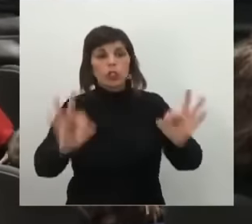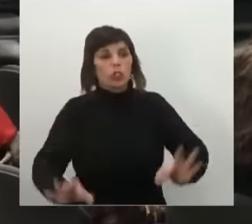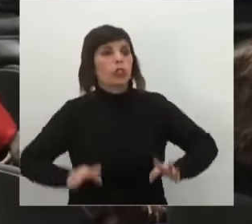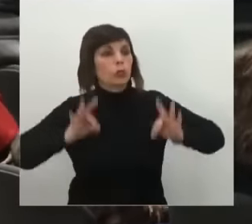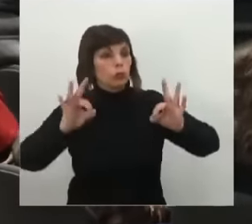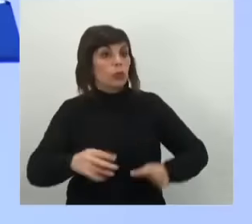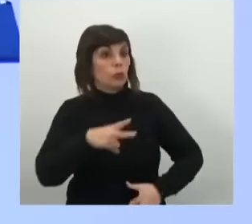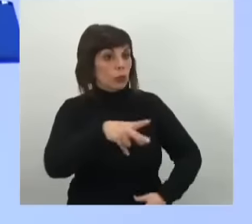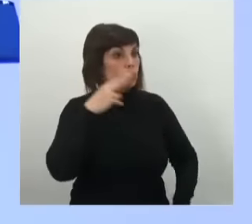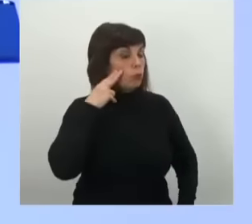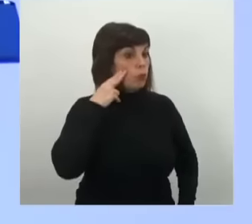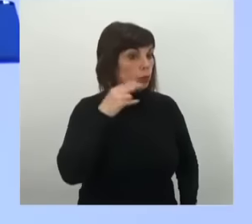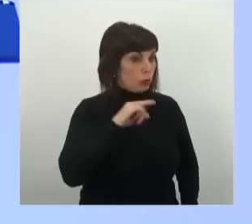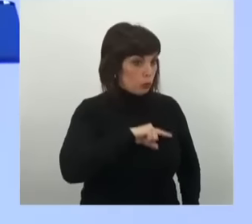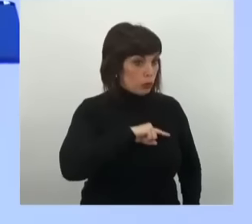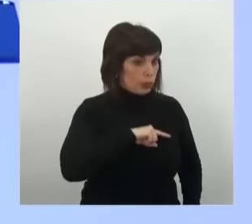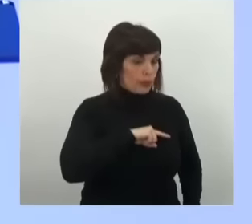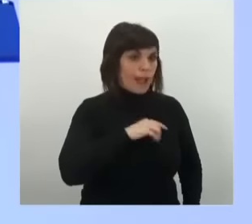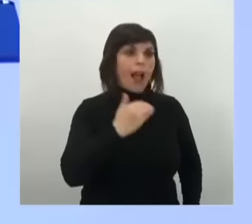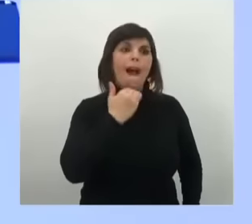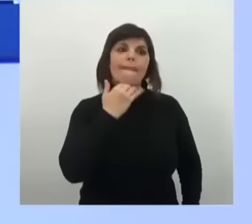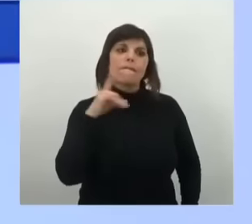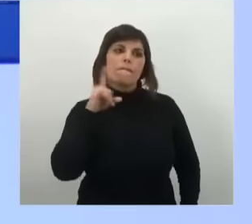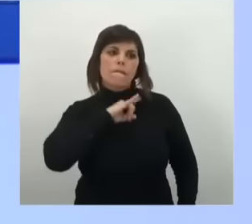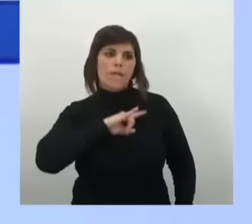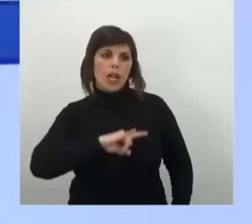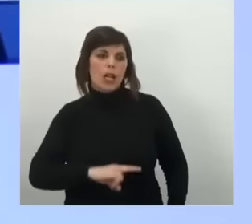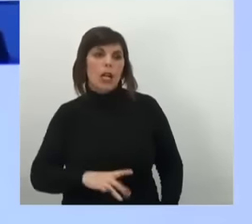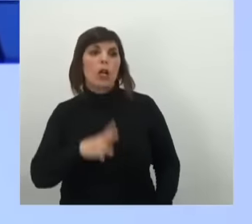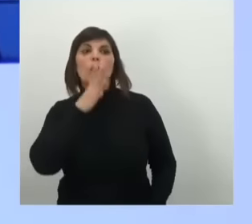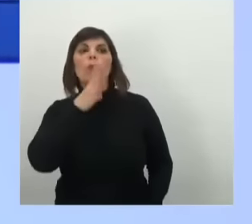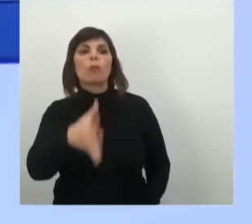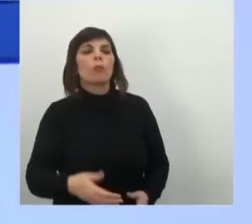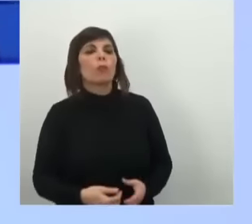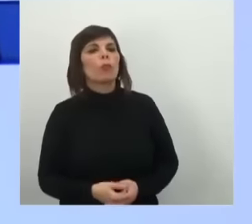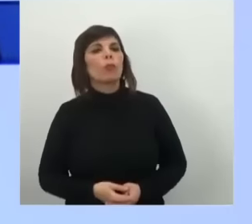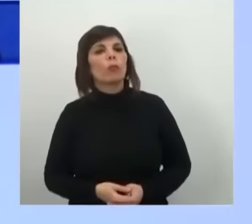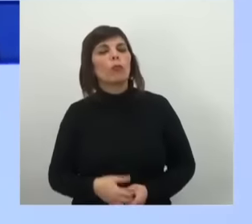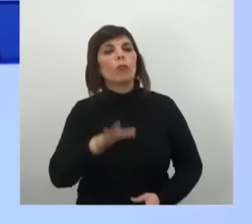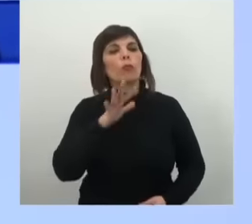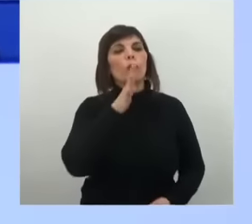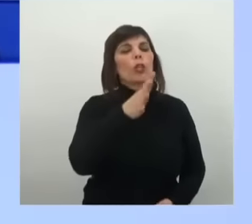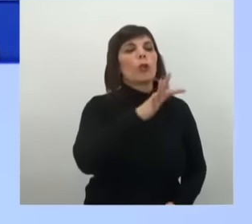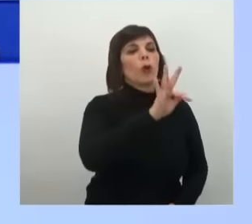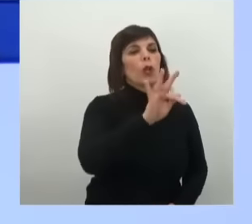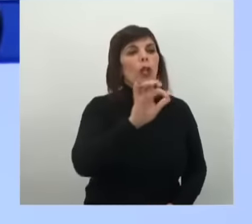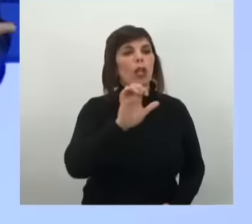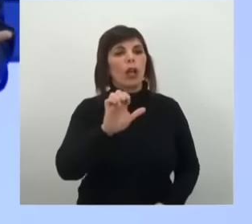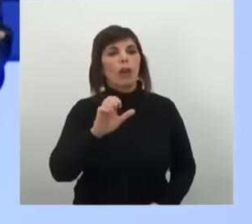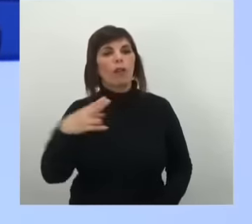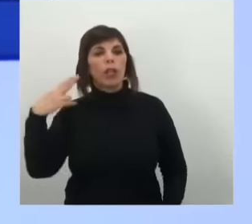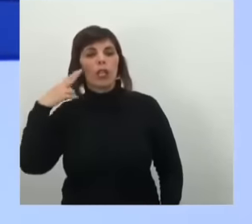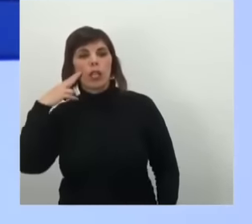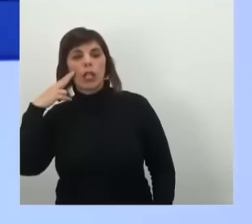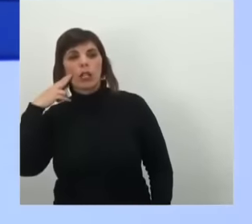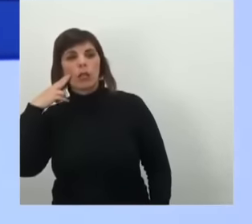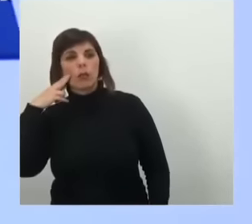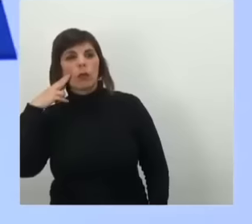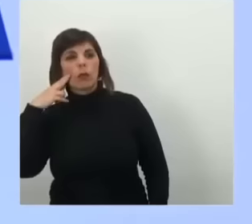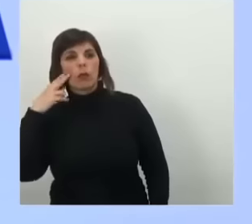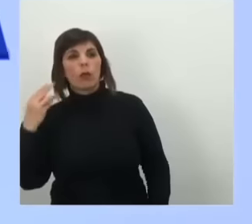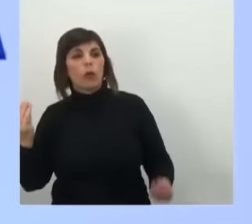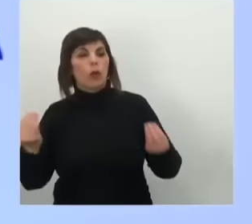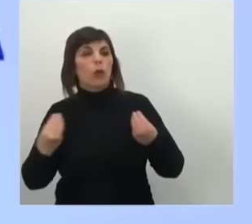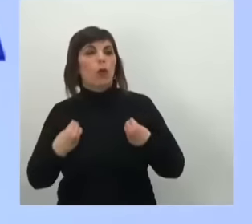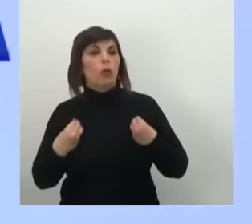crédulo algo está mal por qué Porque la fe y el temor no